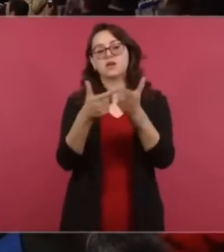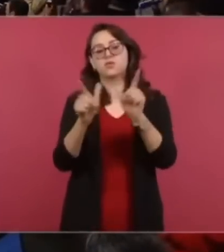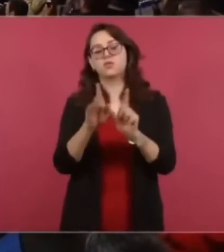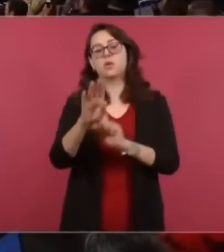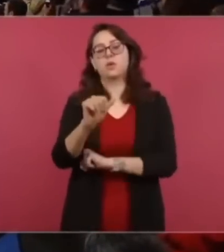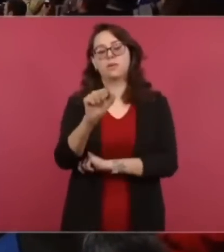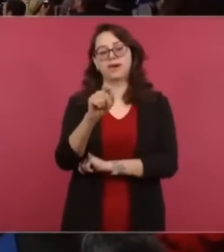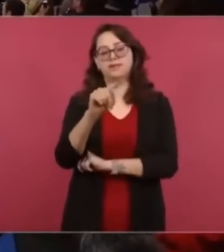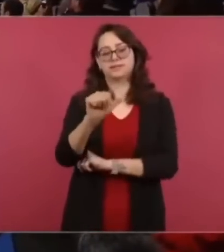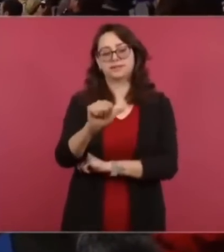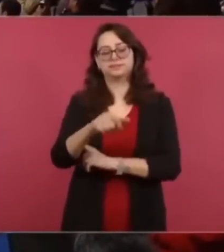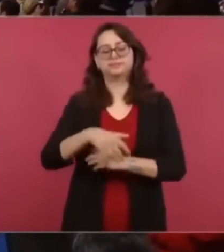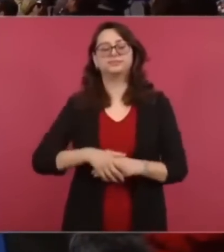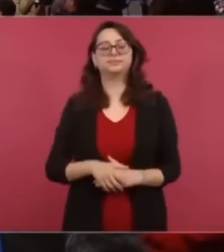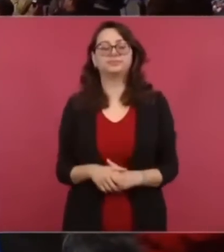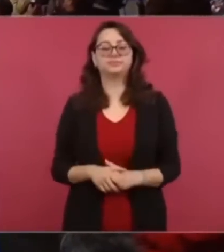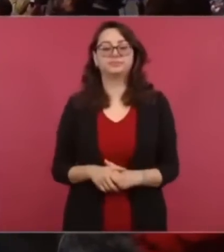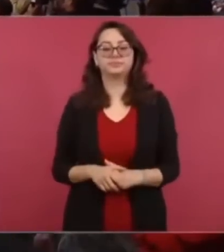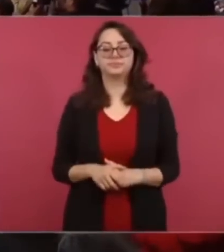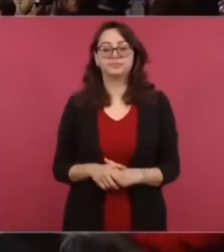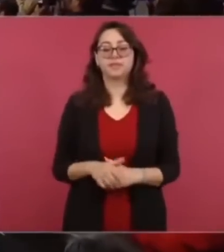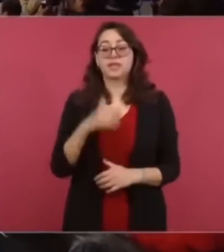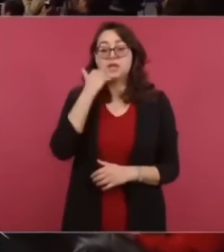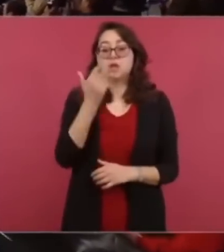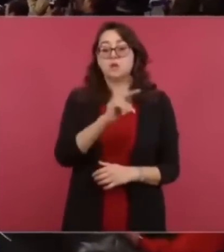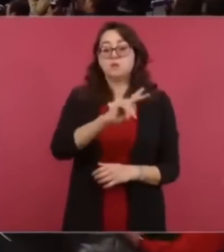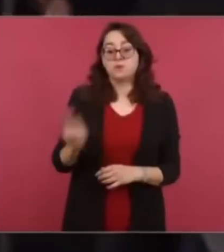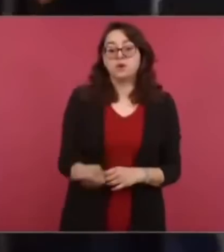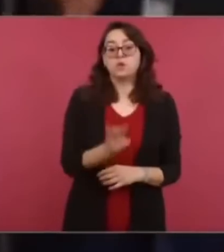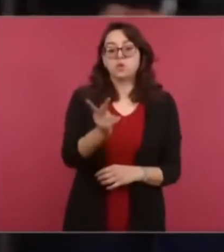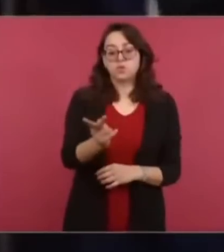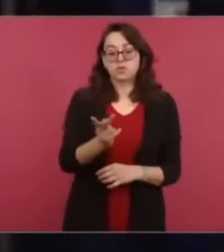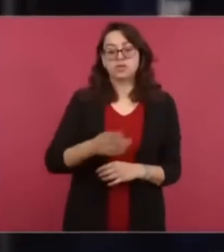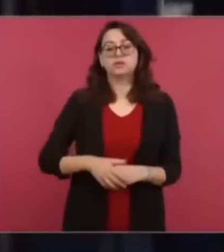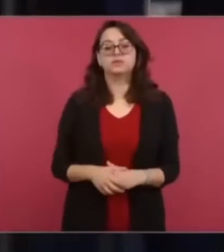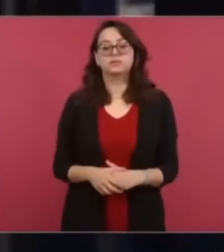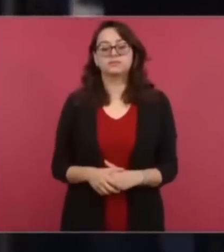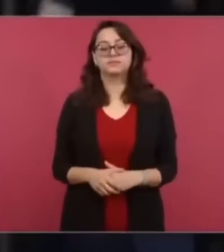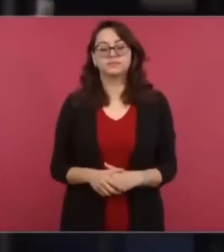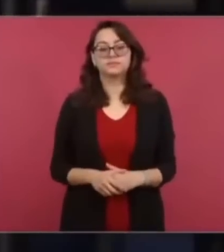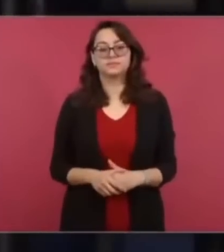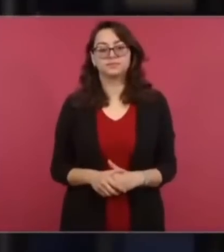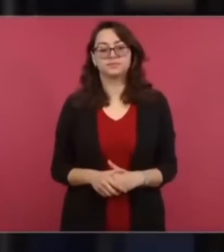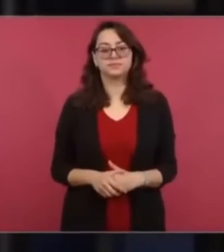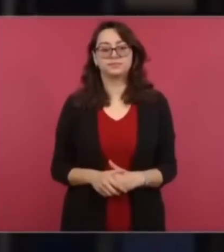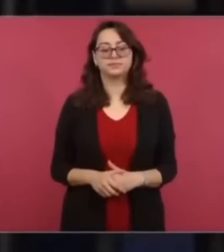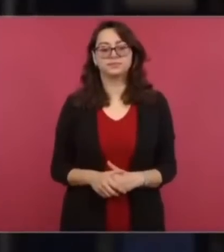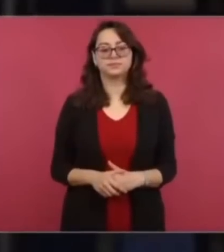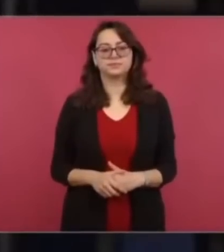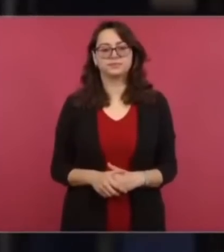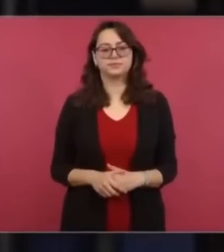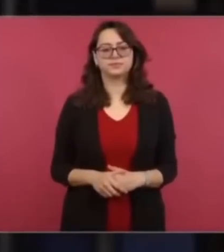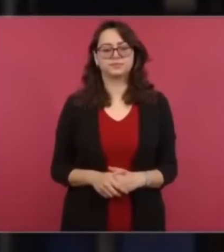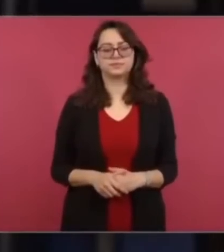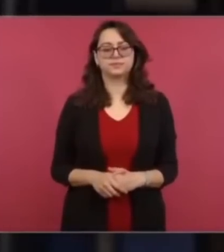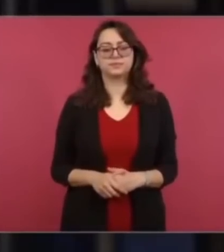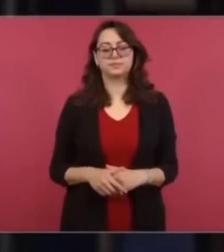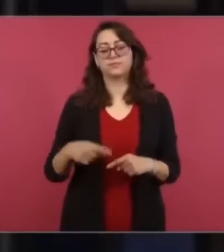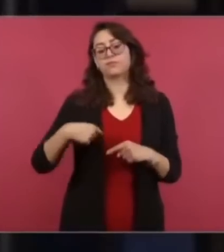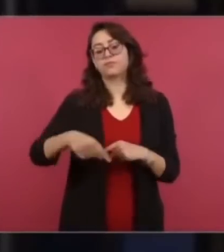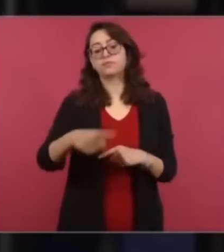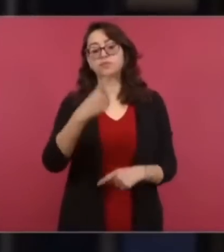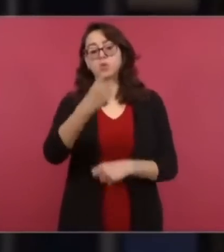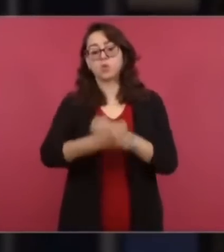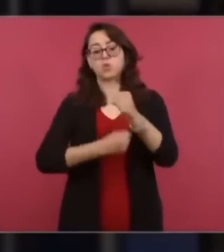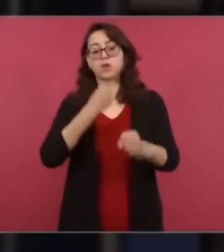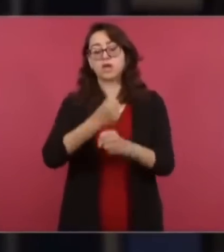hoy. Preguntarle, señor presidente, y buenos días a todos. Estamos a un año de concluir el primer gobierno de la Cuarta